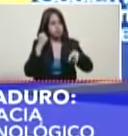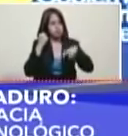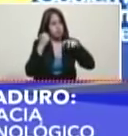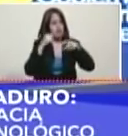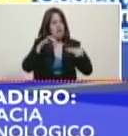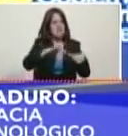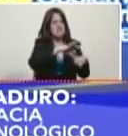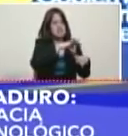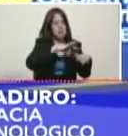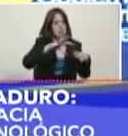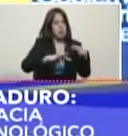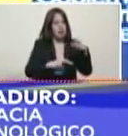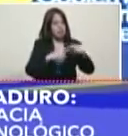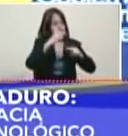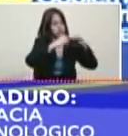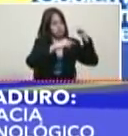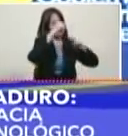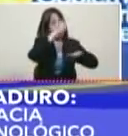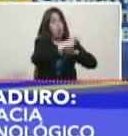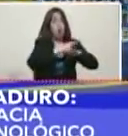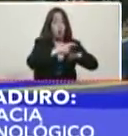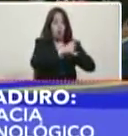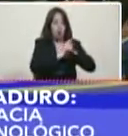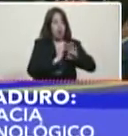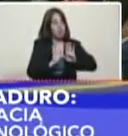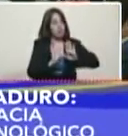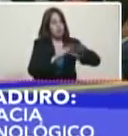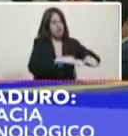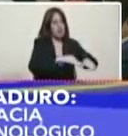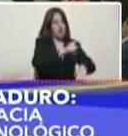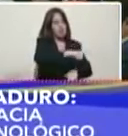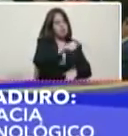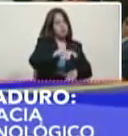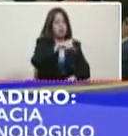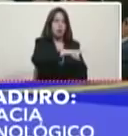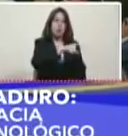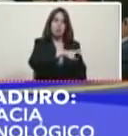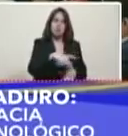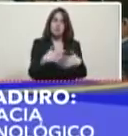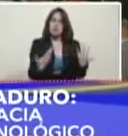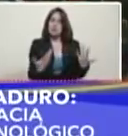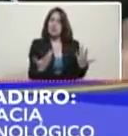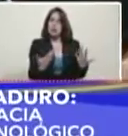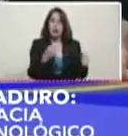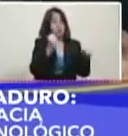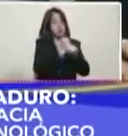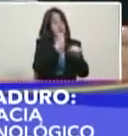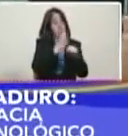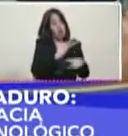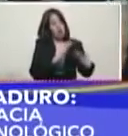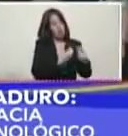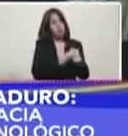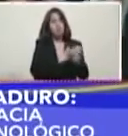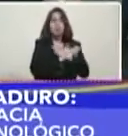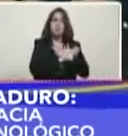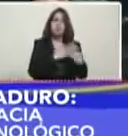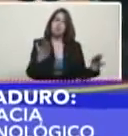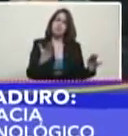construir, gobernar, apoyar al que necesite. Obrar con la solidaridad.